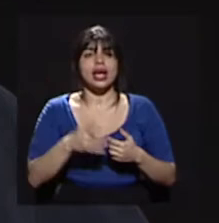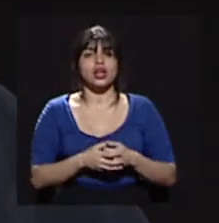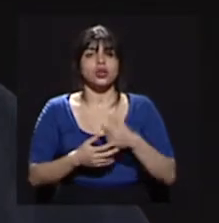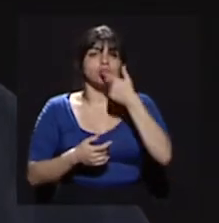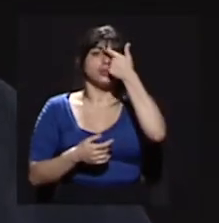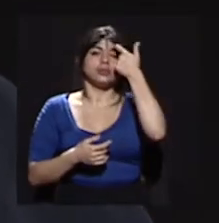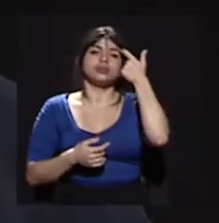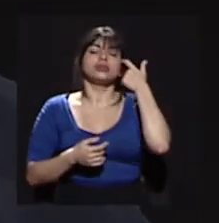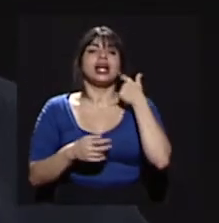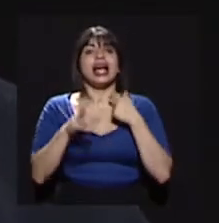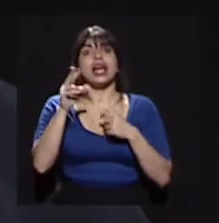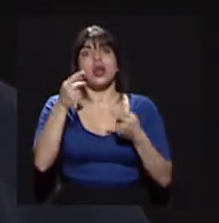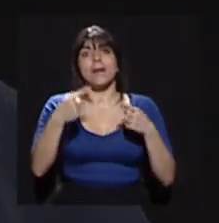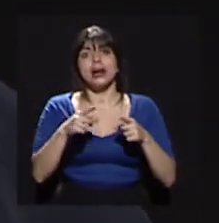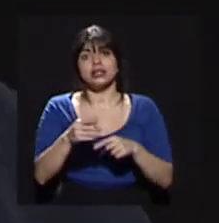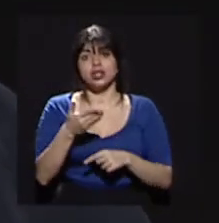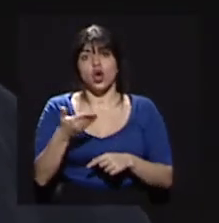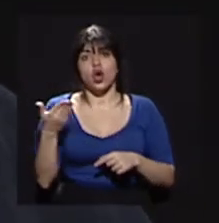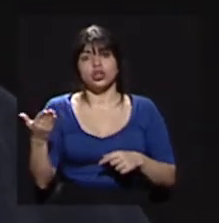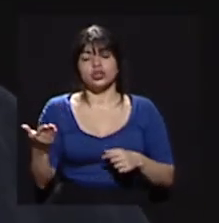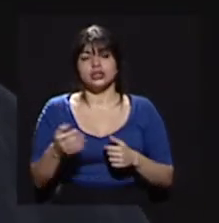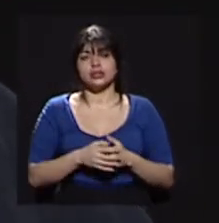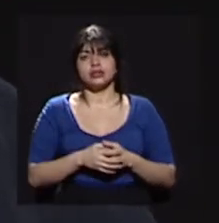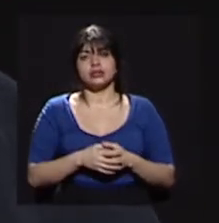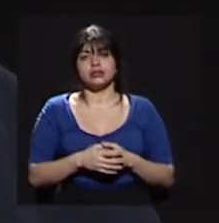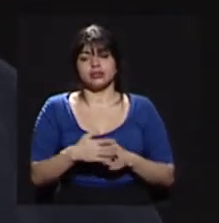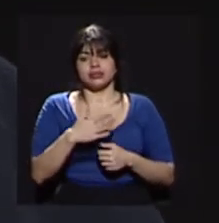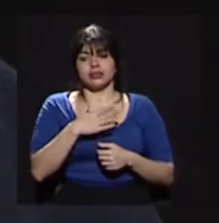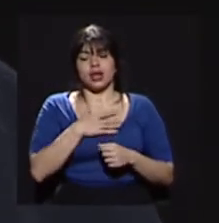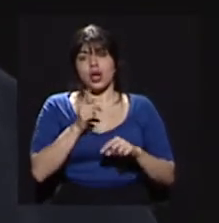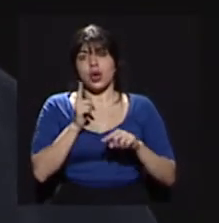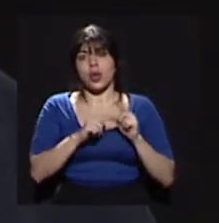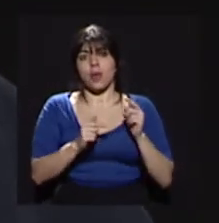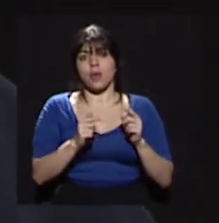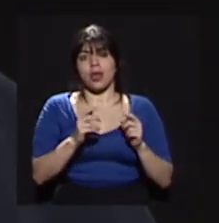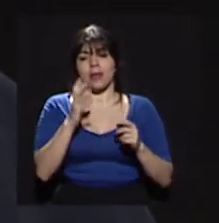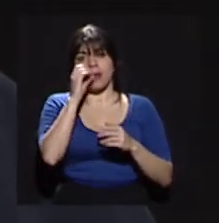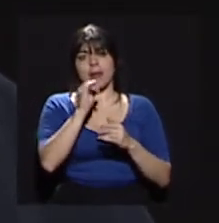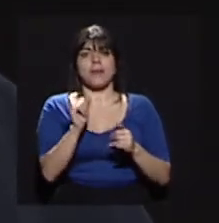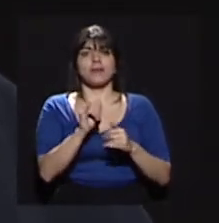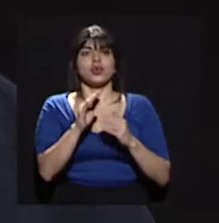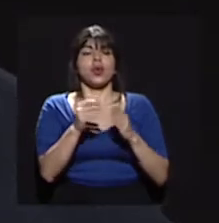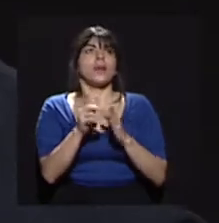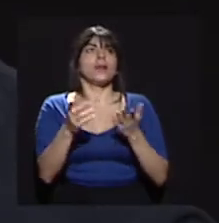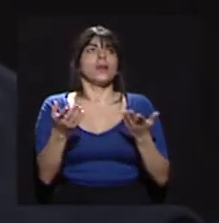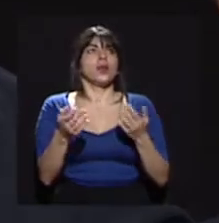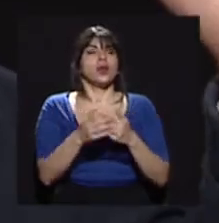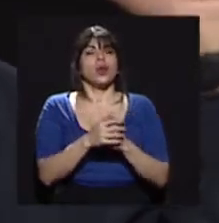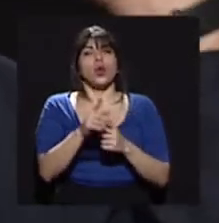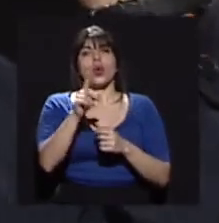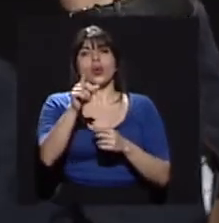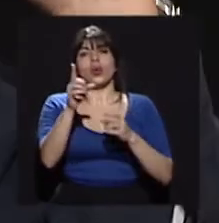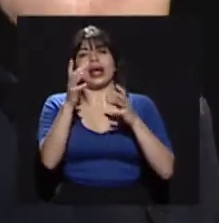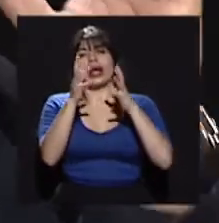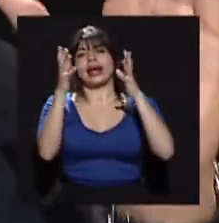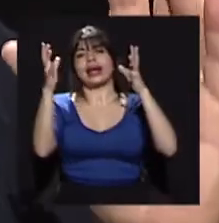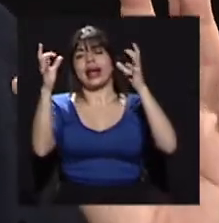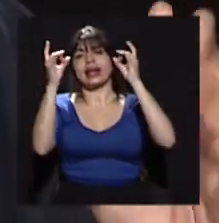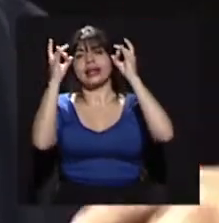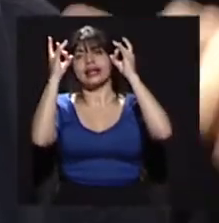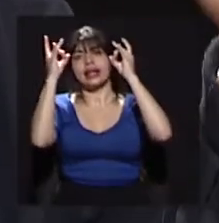y que no pasen cosas que uno nunca puede prever del todo que son por ejemplo una una gran tragedia